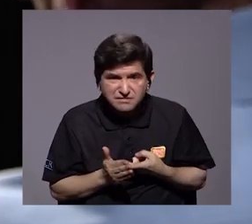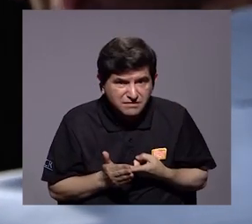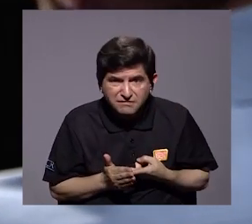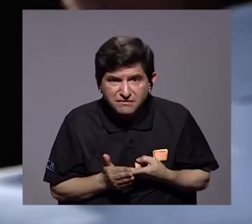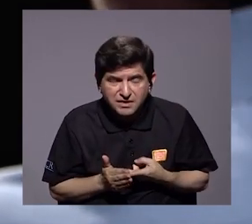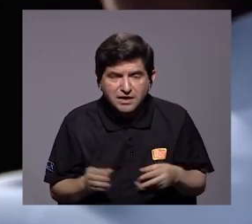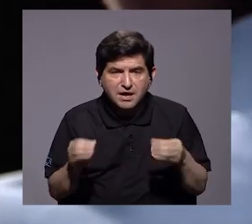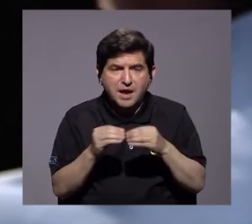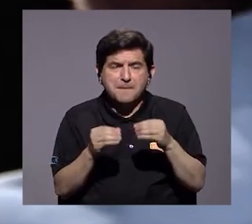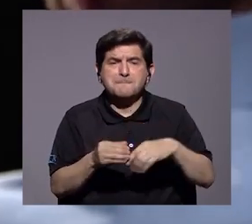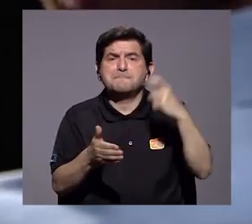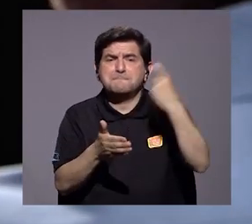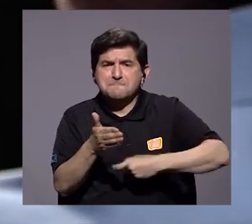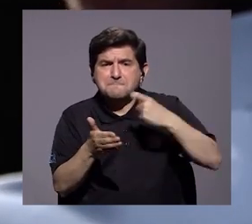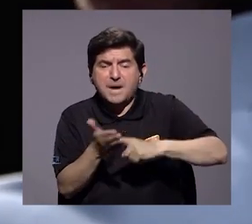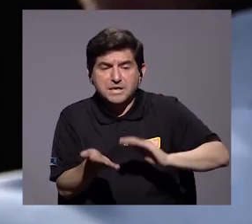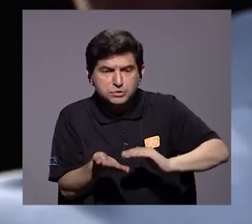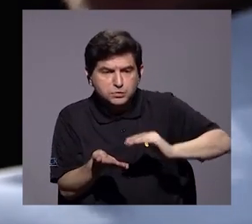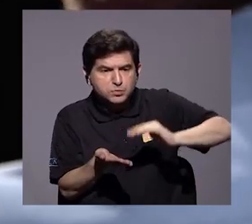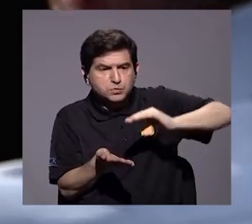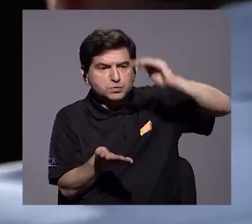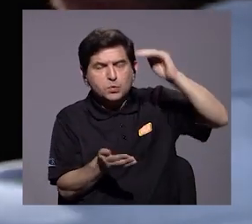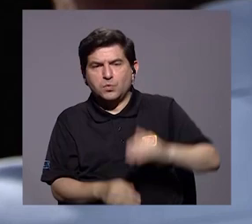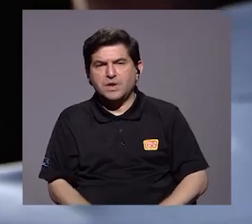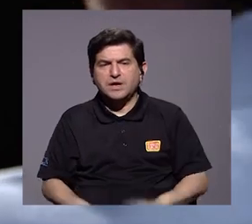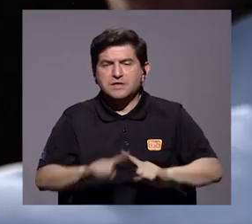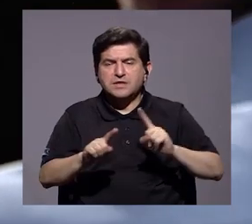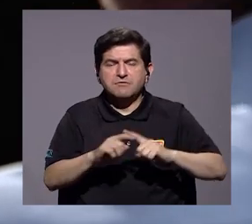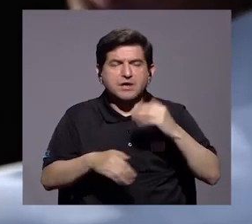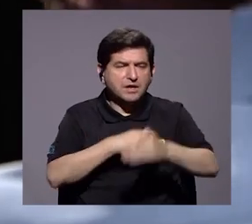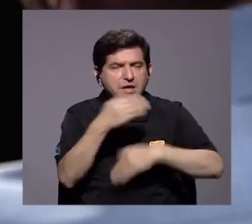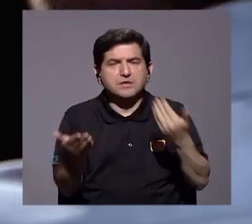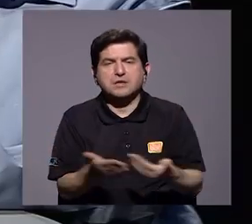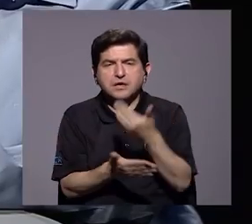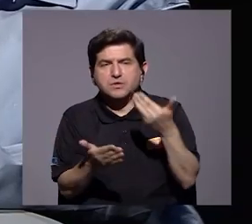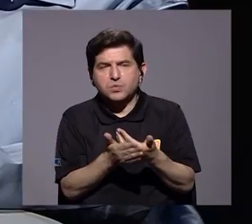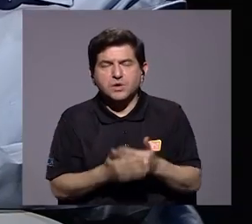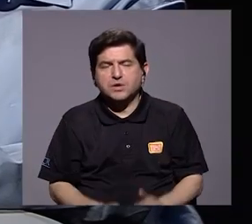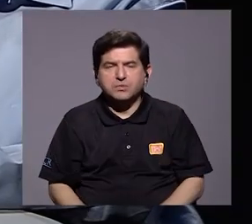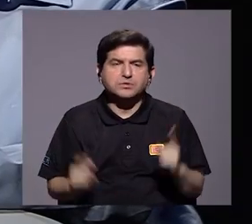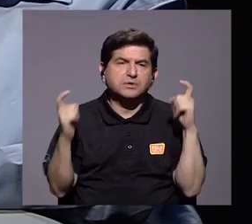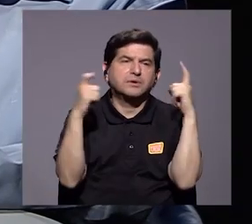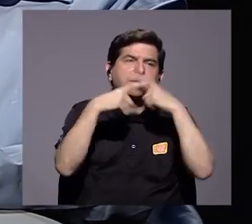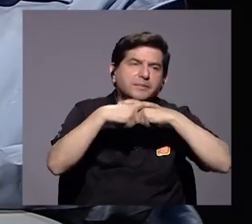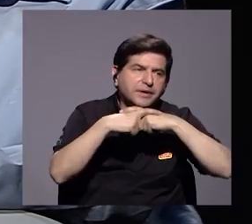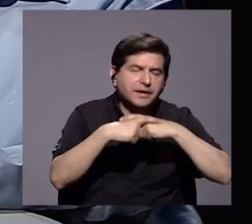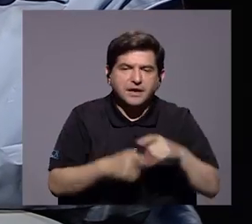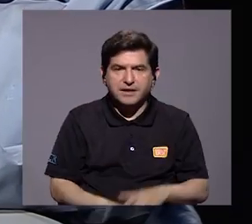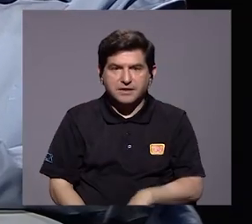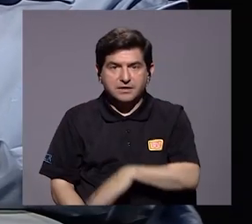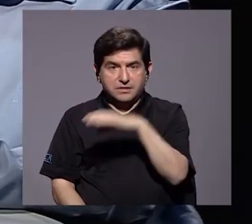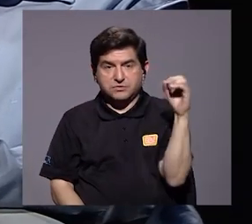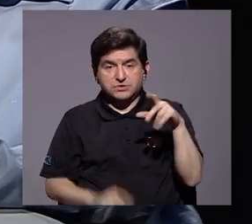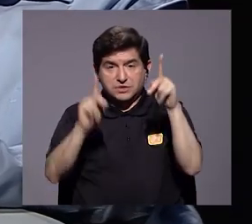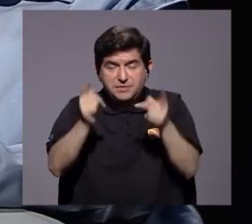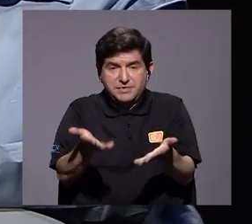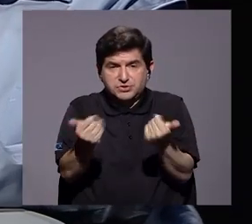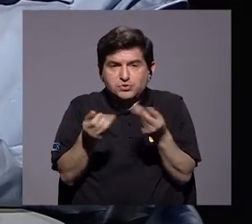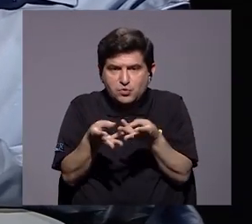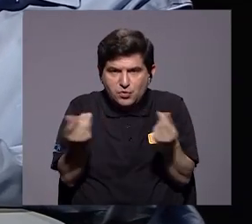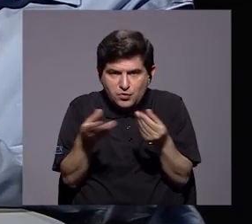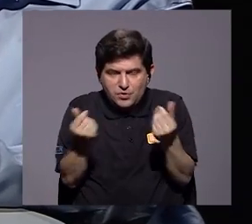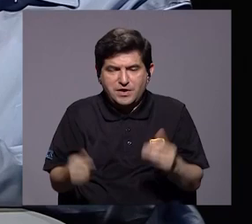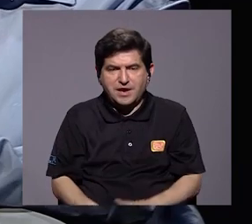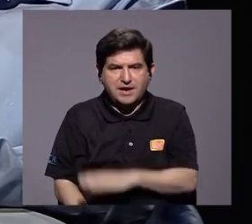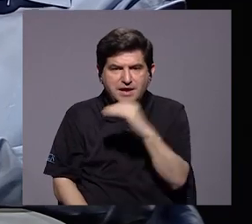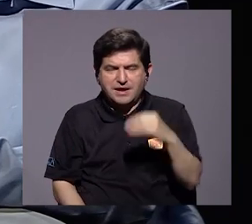más impuestos impuestos más altos un montón de trámites nuevos trámites engorrosos y para el que quiere producir